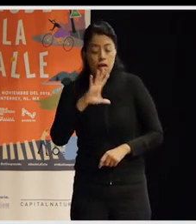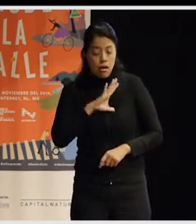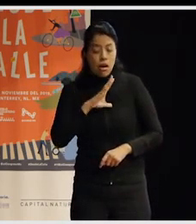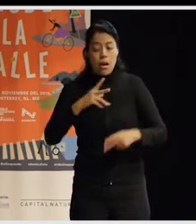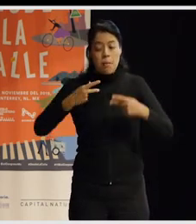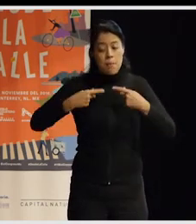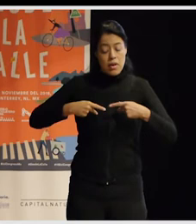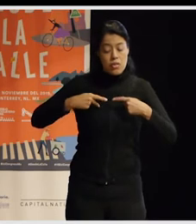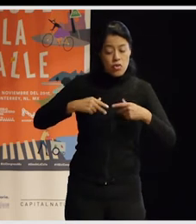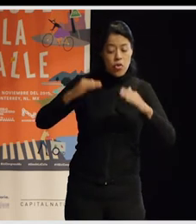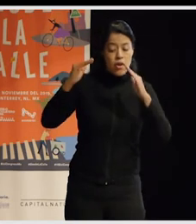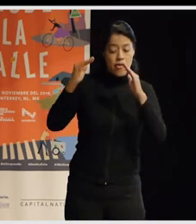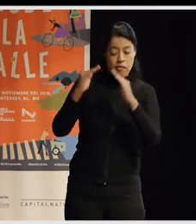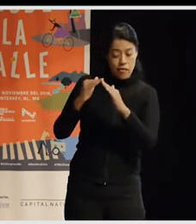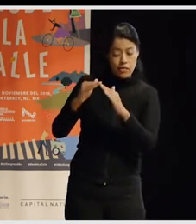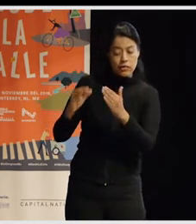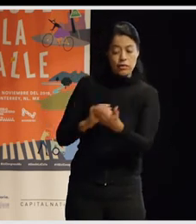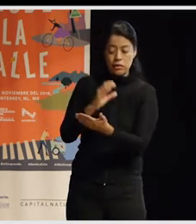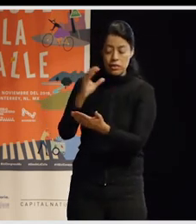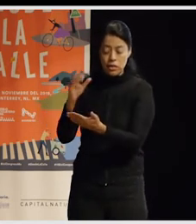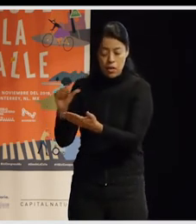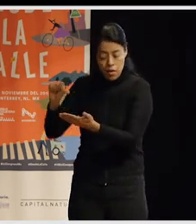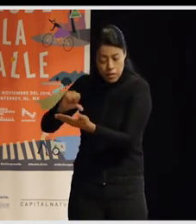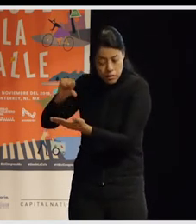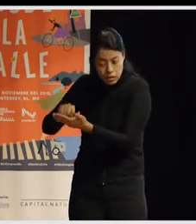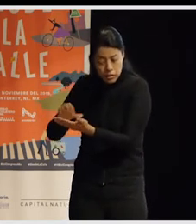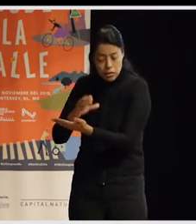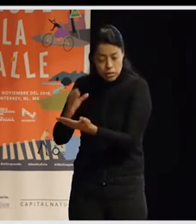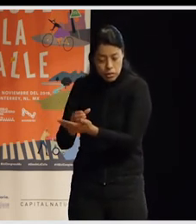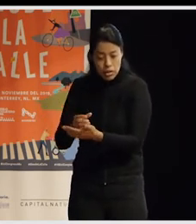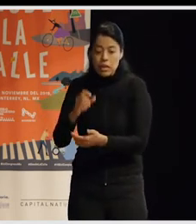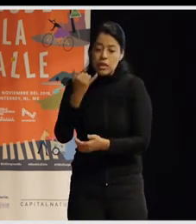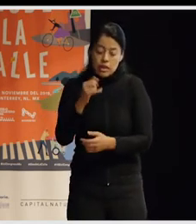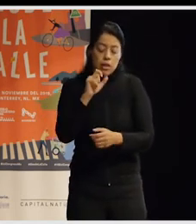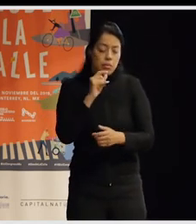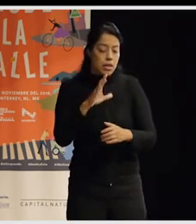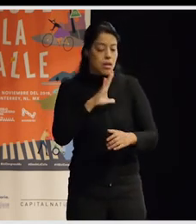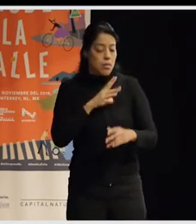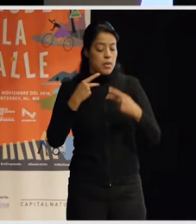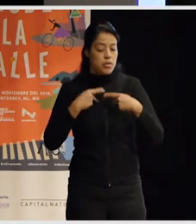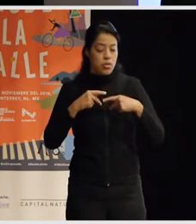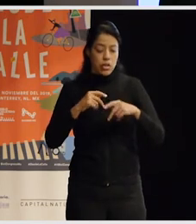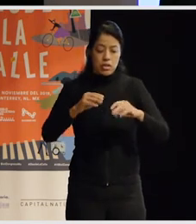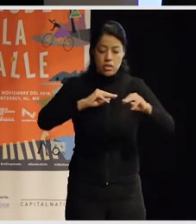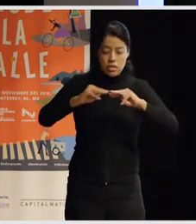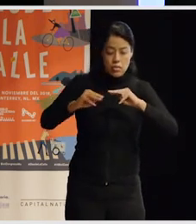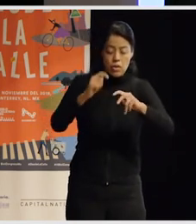viviendo en ese espacio que es el centro de la ciudad y hay muchas personas que se mueven en transporte público y en bicicleta